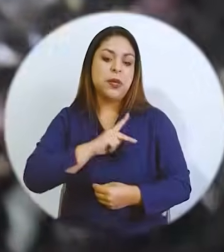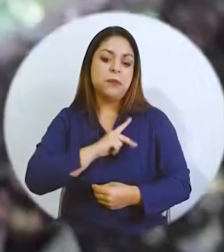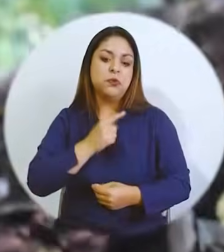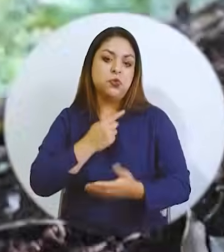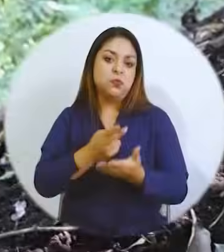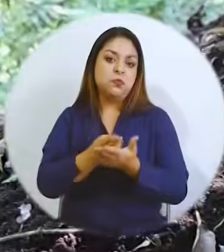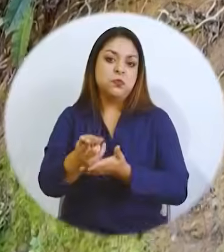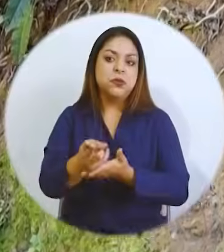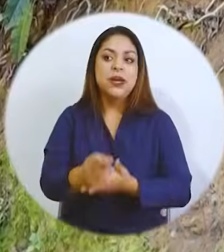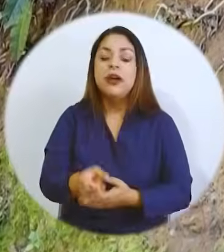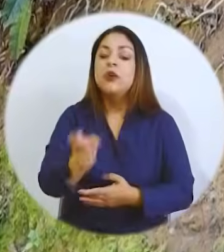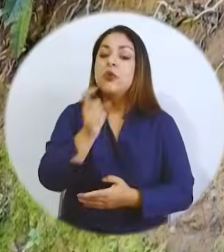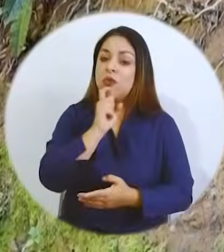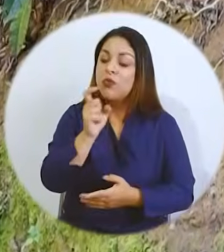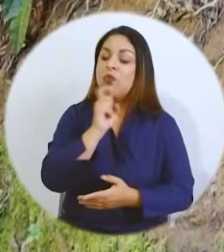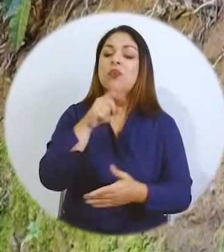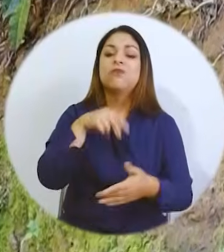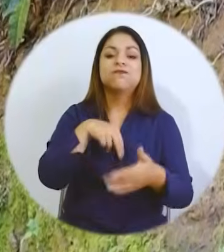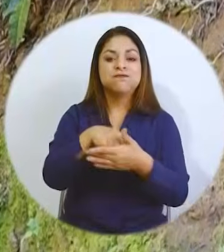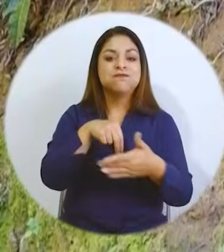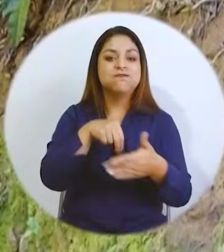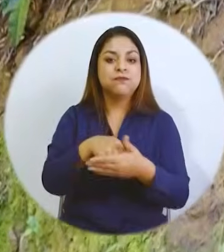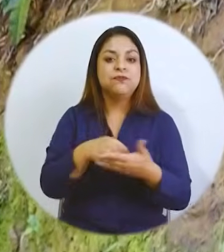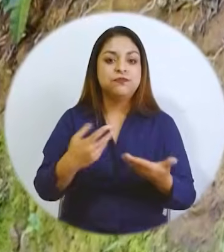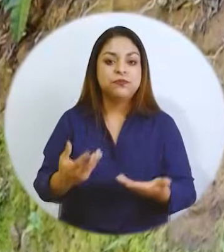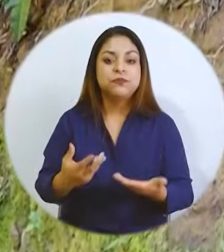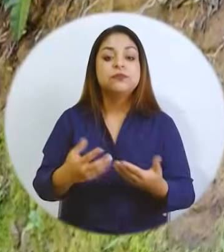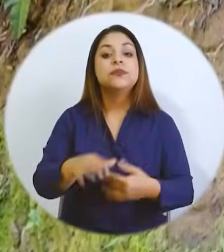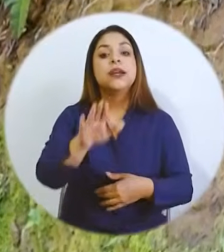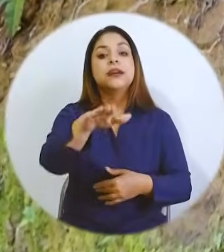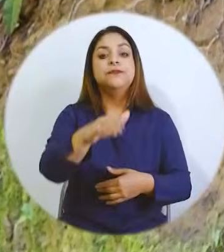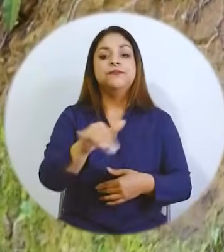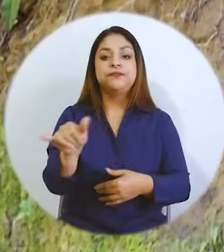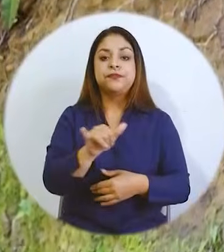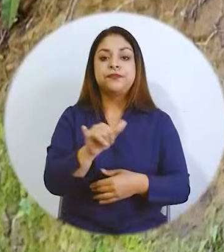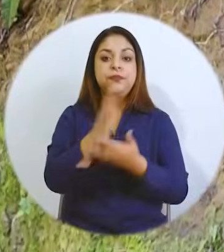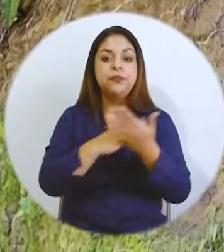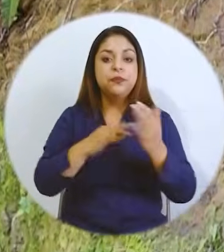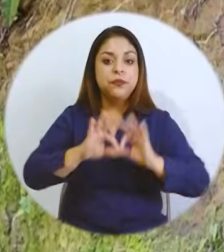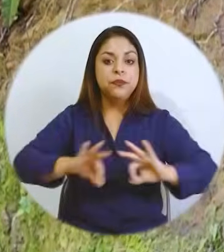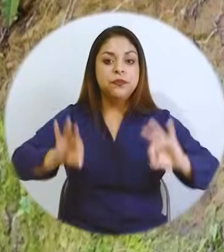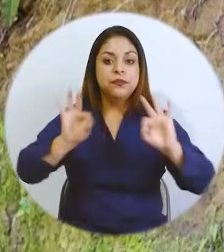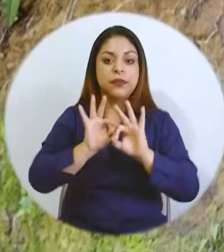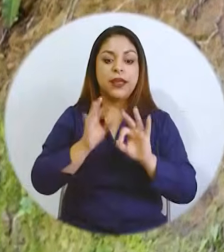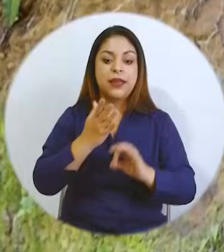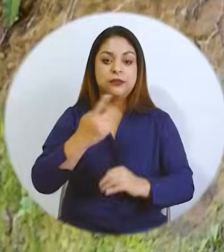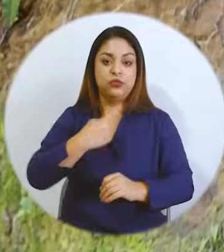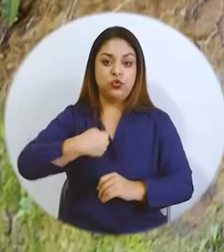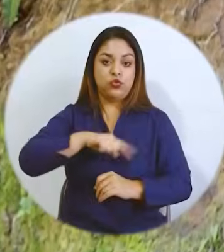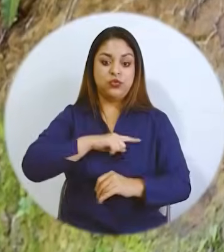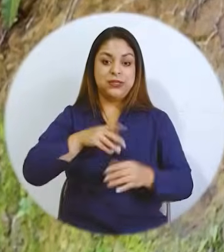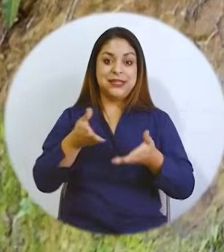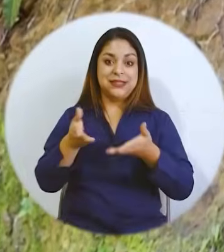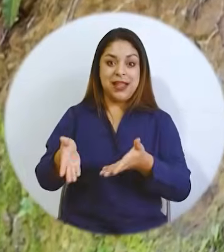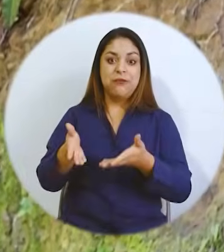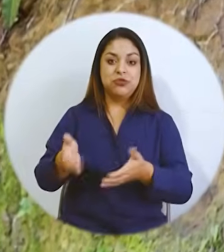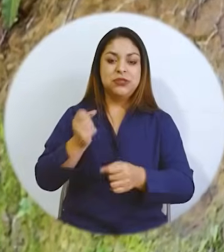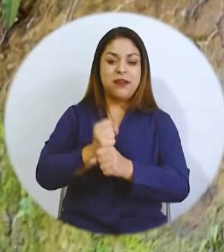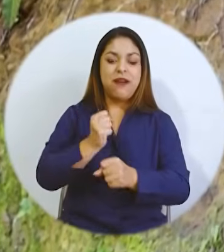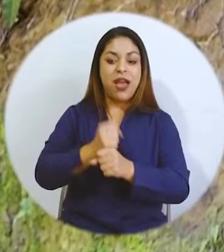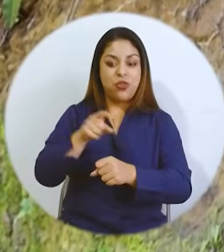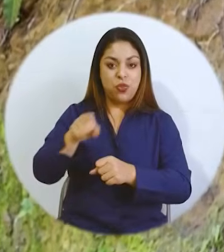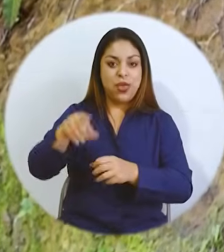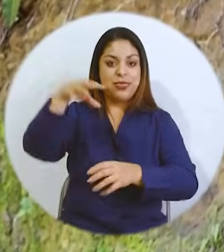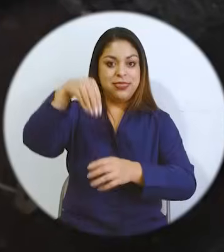muchos en el camino, o sea, no es que no ha costado. Ahora, una cosa muy importante también es que tenemos que, las que